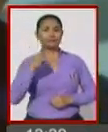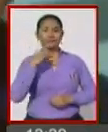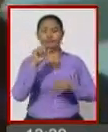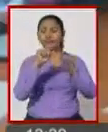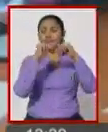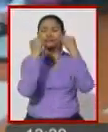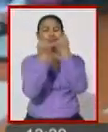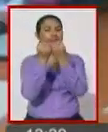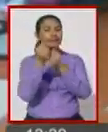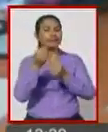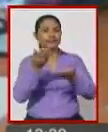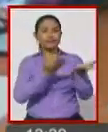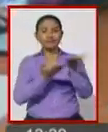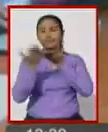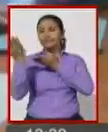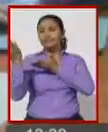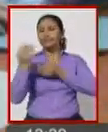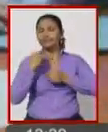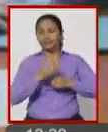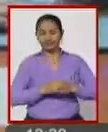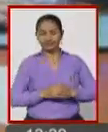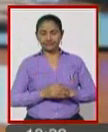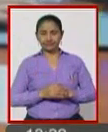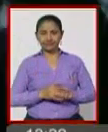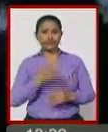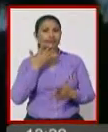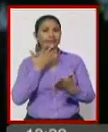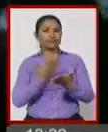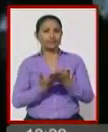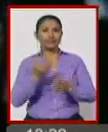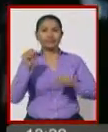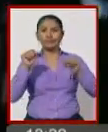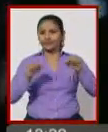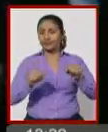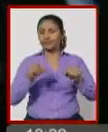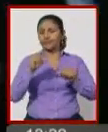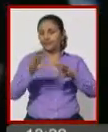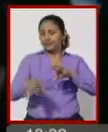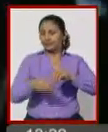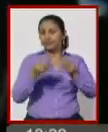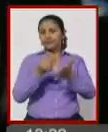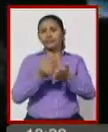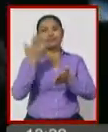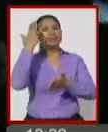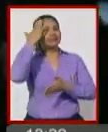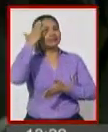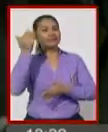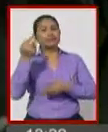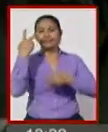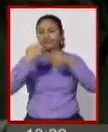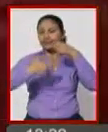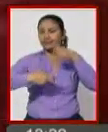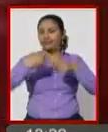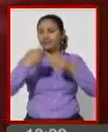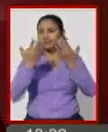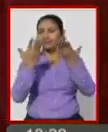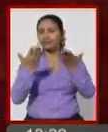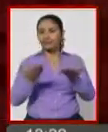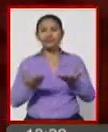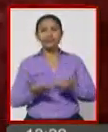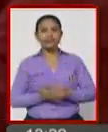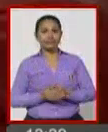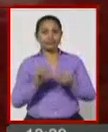hay sectores que como los exportadores han planteado la posibilidad de que no haya un incremento por la situación tan difícil en la que se